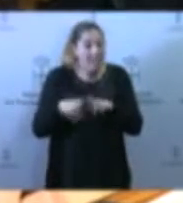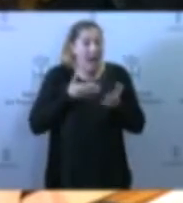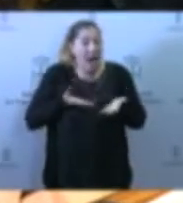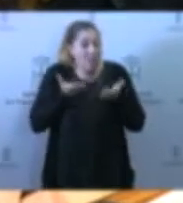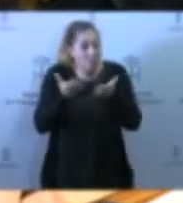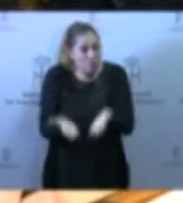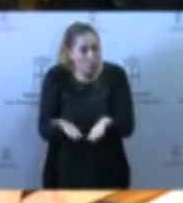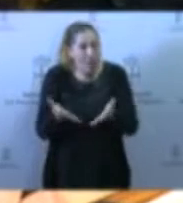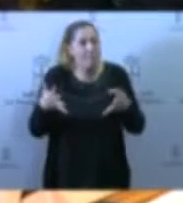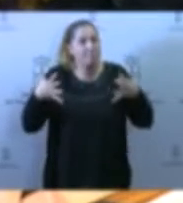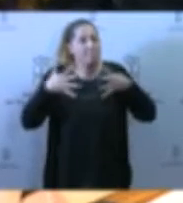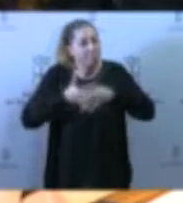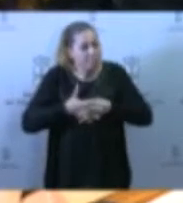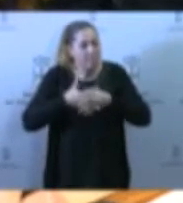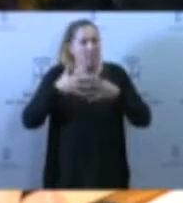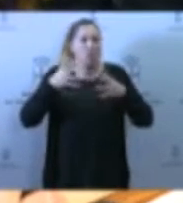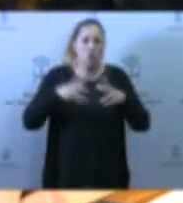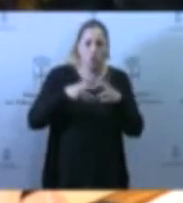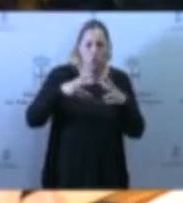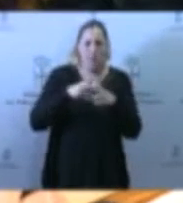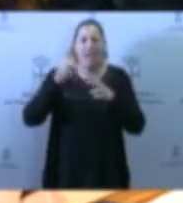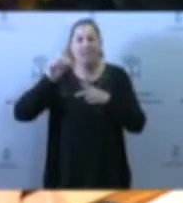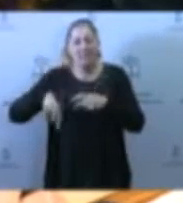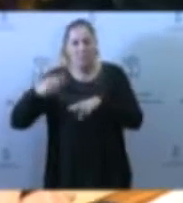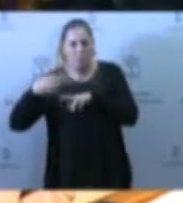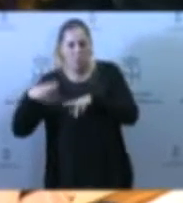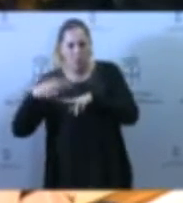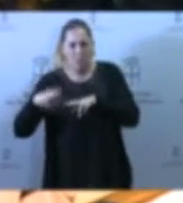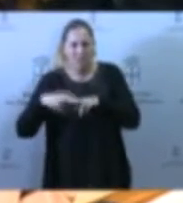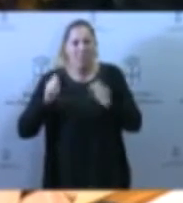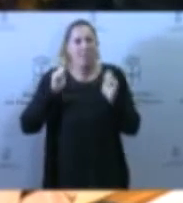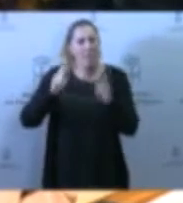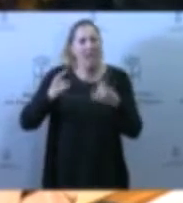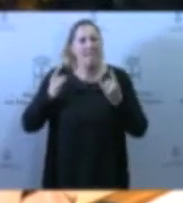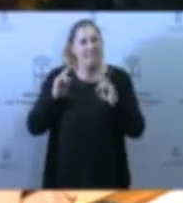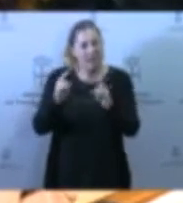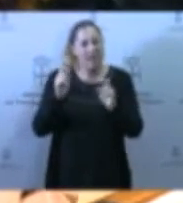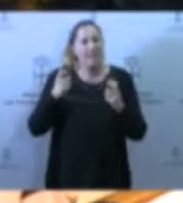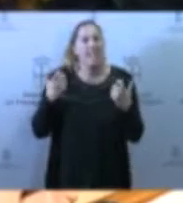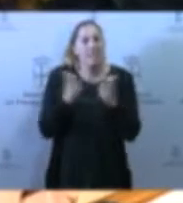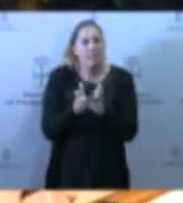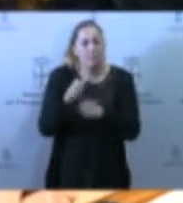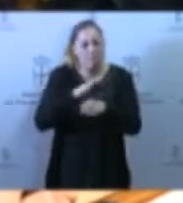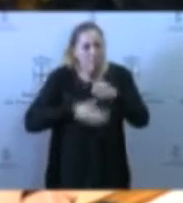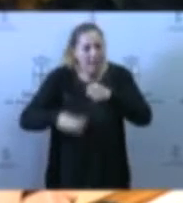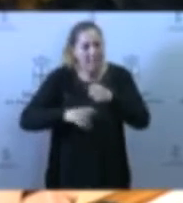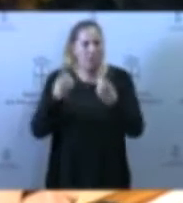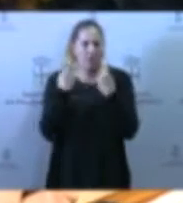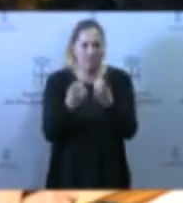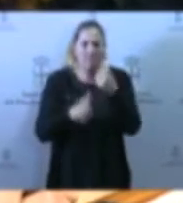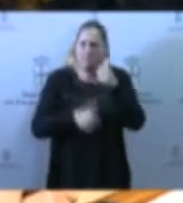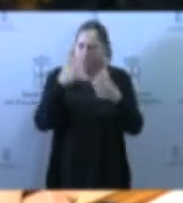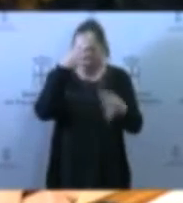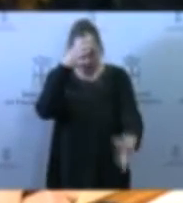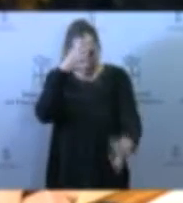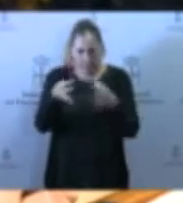vertebrar social y territorialmente a nuestra comunidad, dotándola de las infraestructuras y los equipamientos básicos necesarios y afinando al máximo los